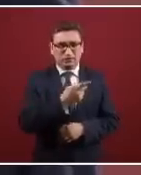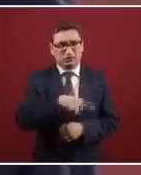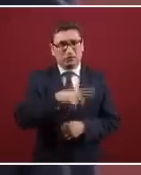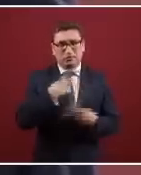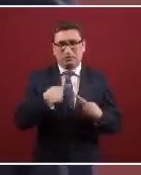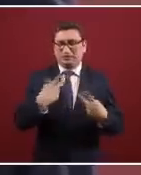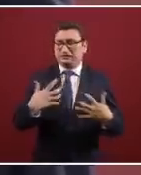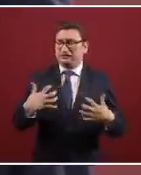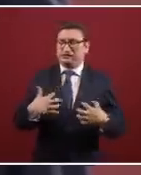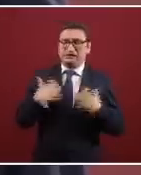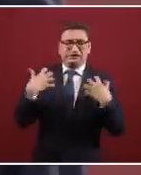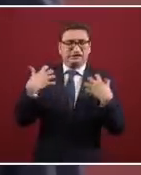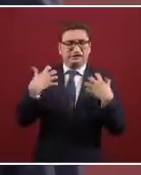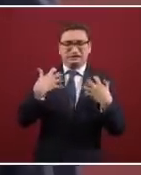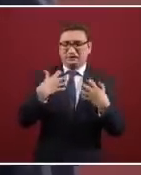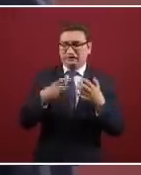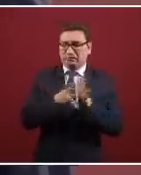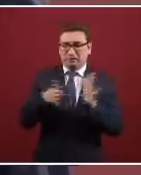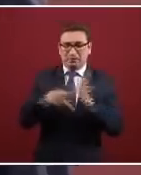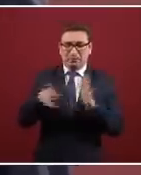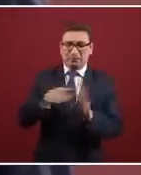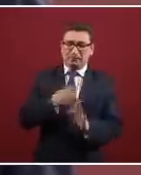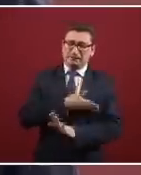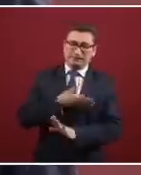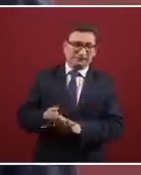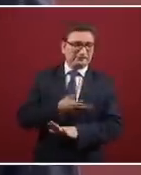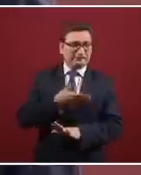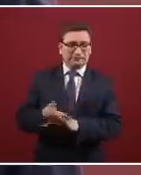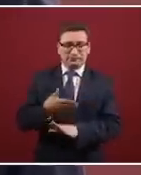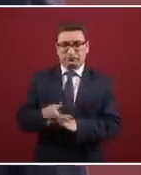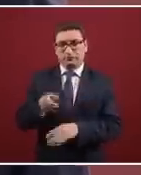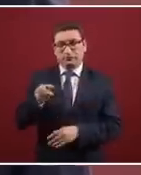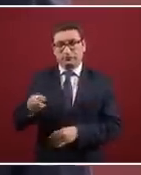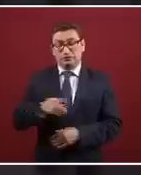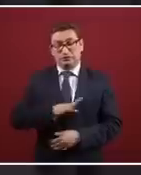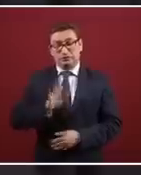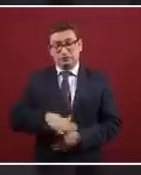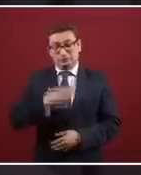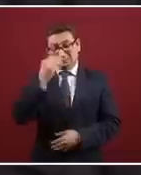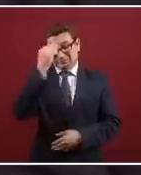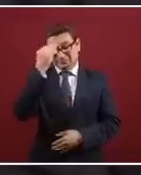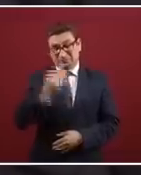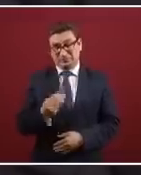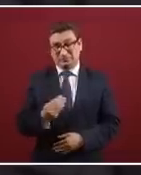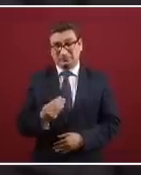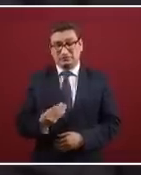Por eso fue tan terrible su muerte.